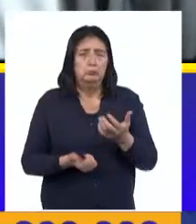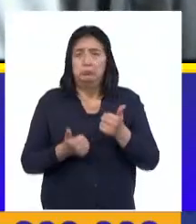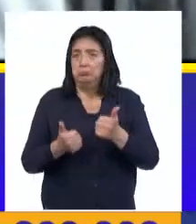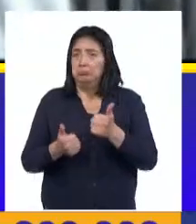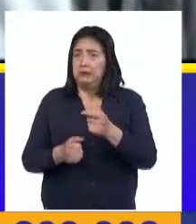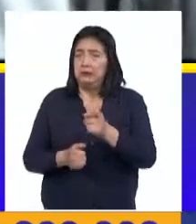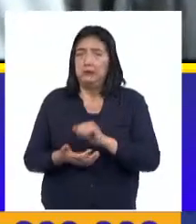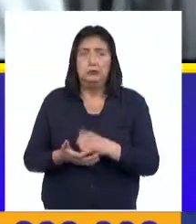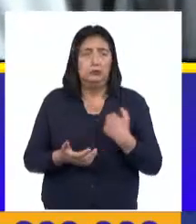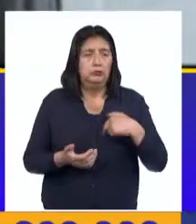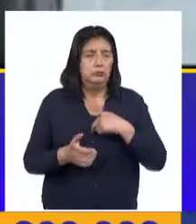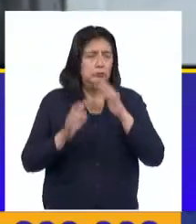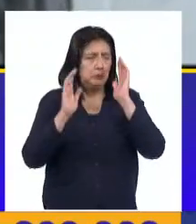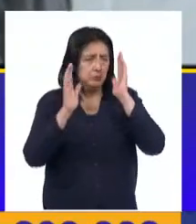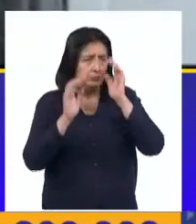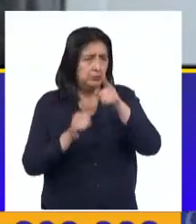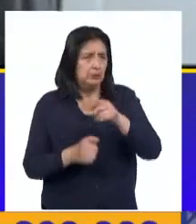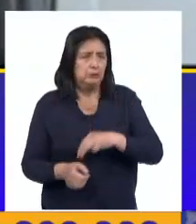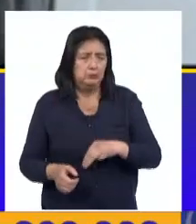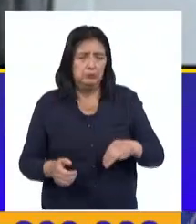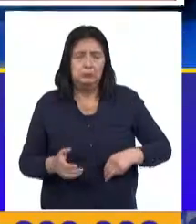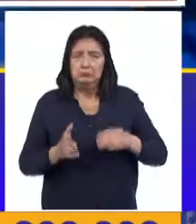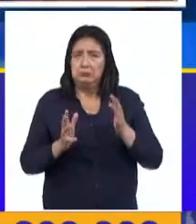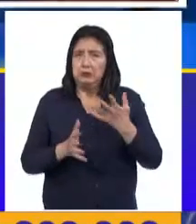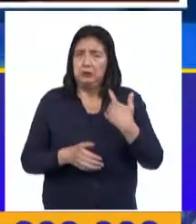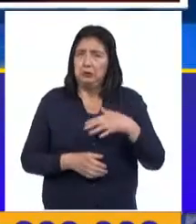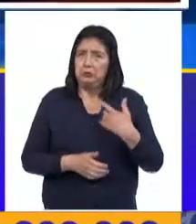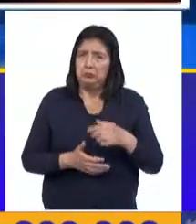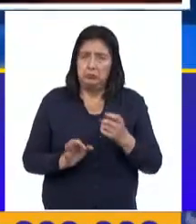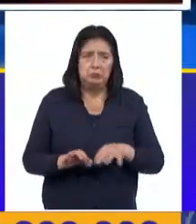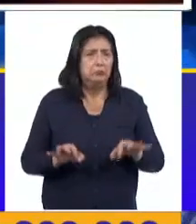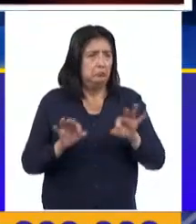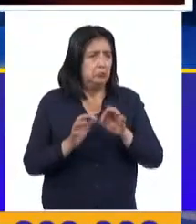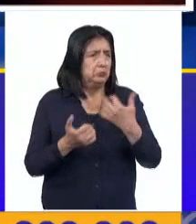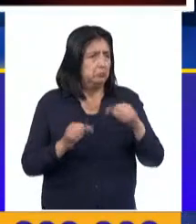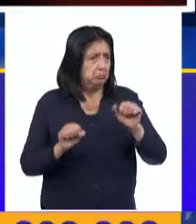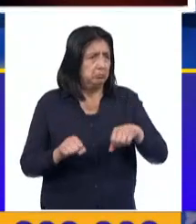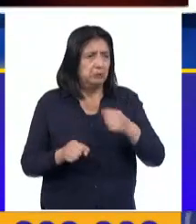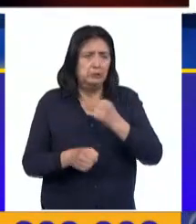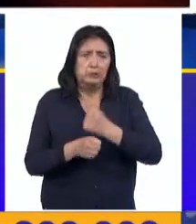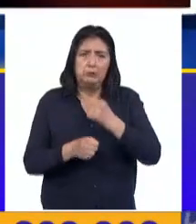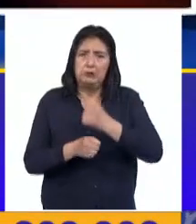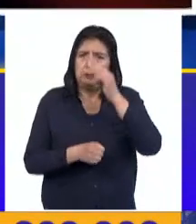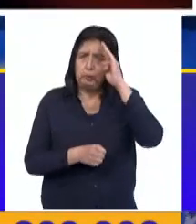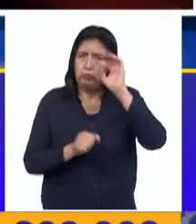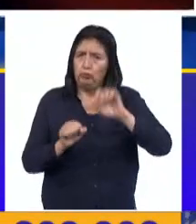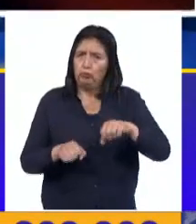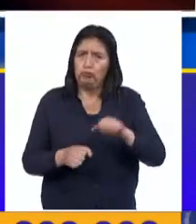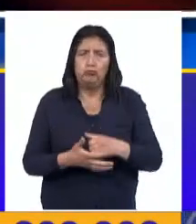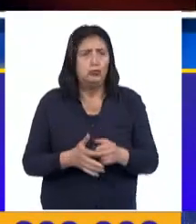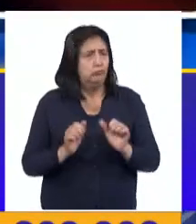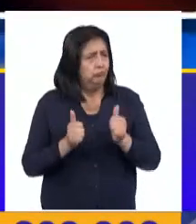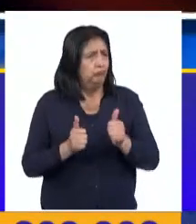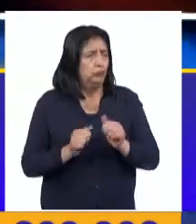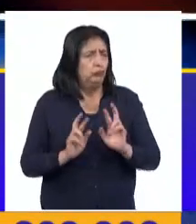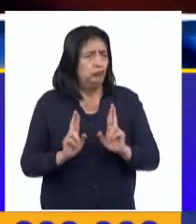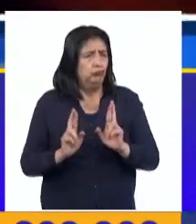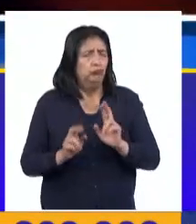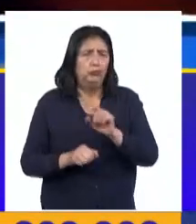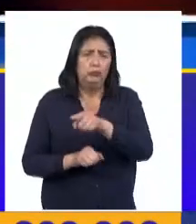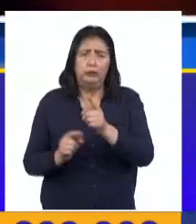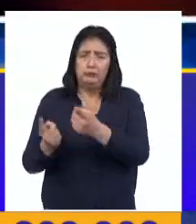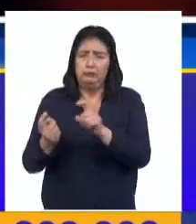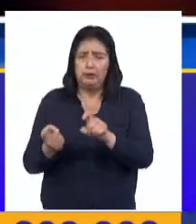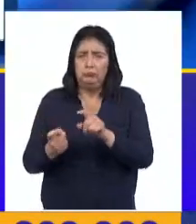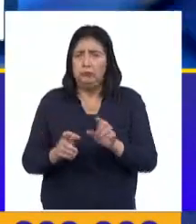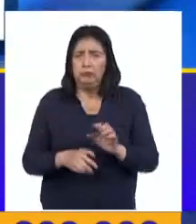Luis, vamos a estar entonces escuchando las declaraciones del ministro Gastón Rodríguez. Importante lo que se ha hecho, la labor de la policía. Sí, esperemos, y esta es una pregunta que tú has hecho,